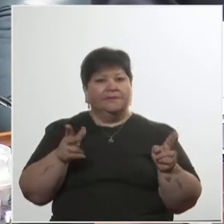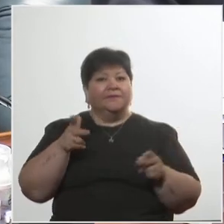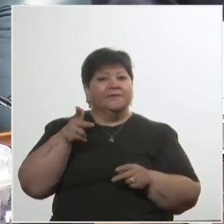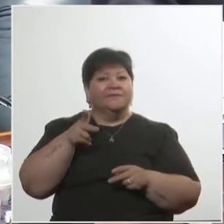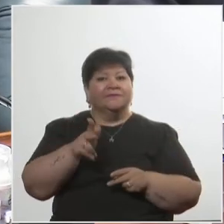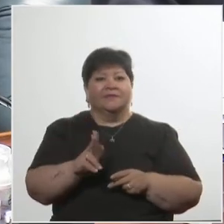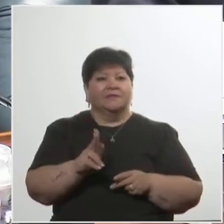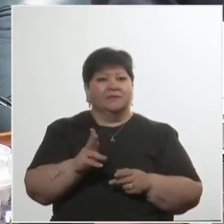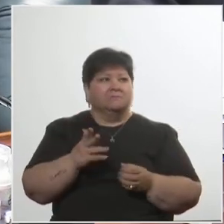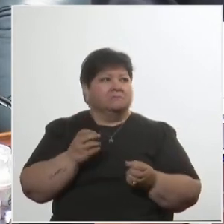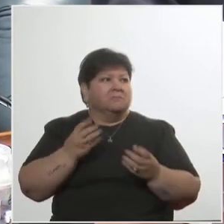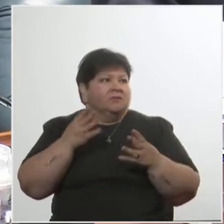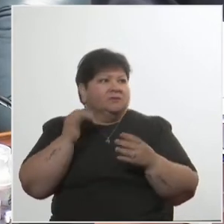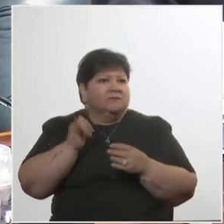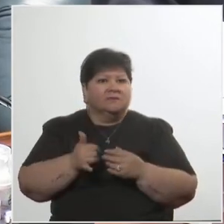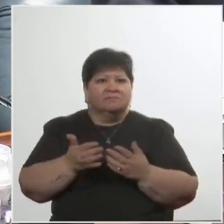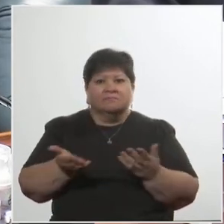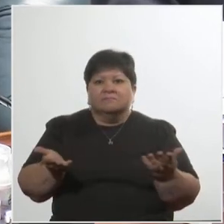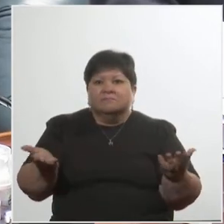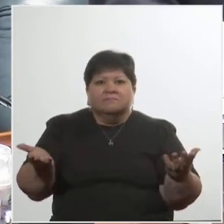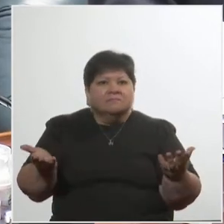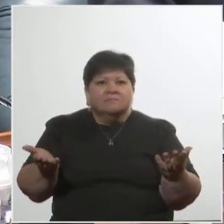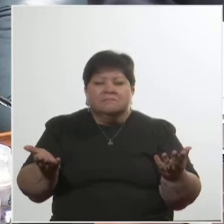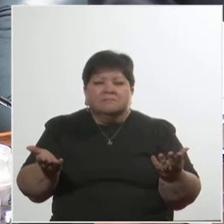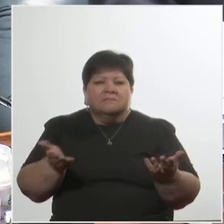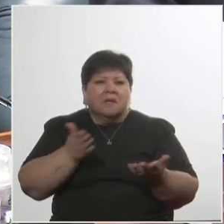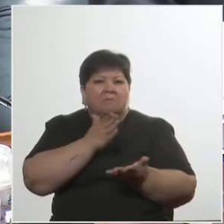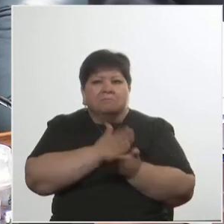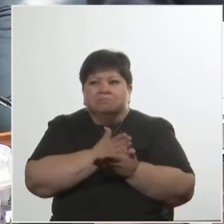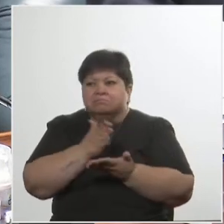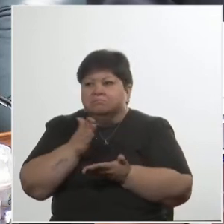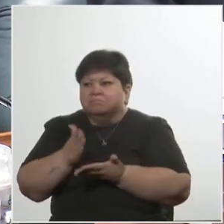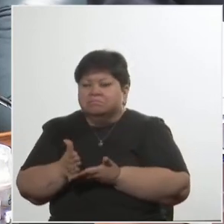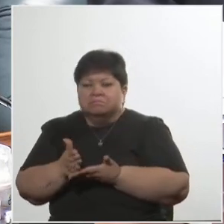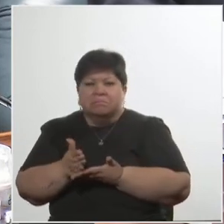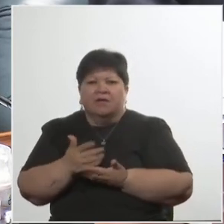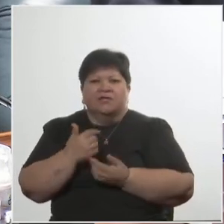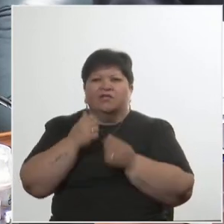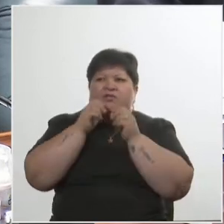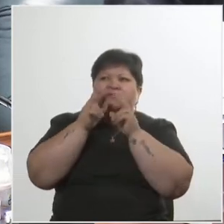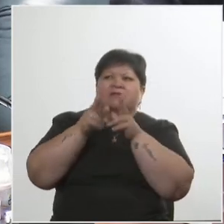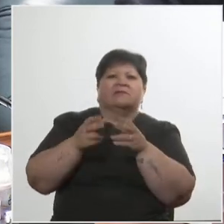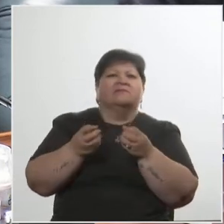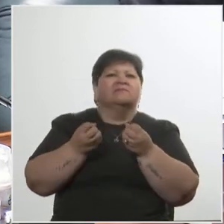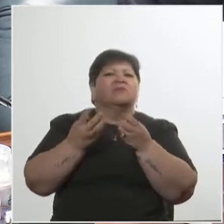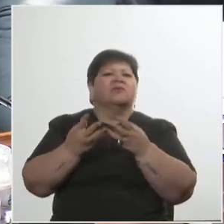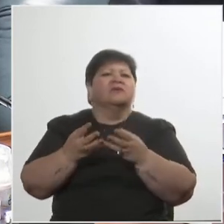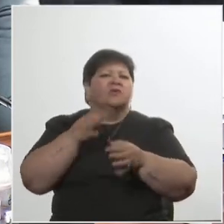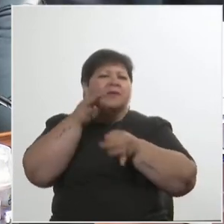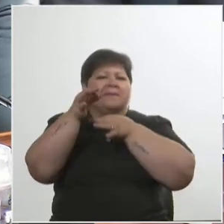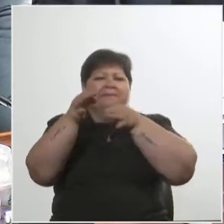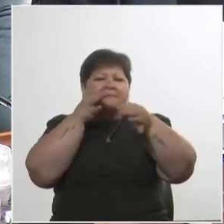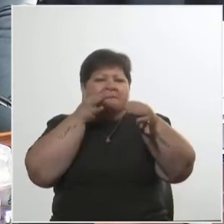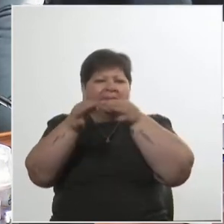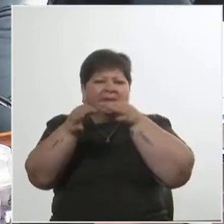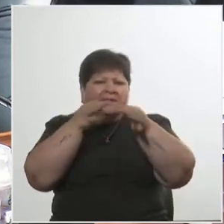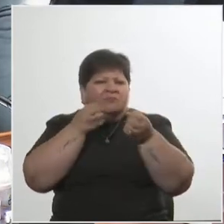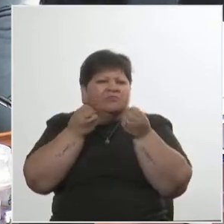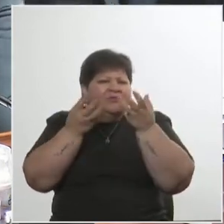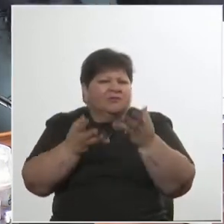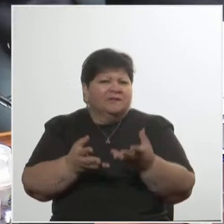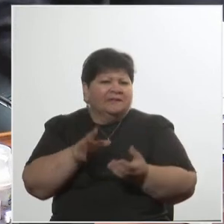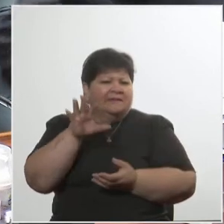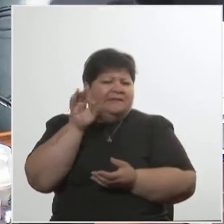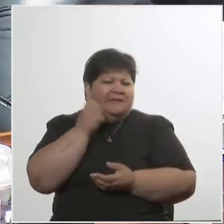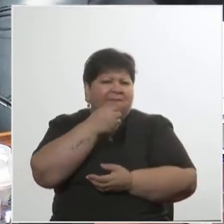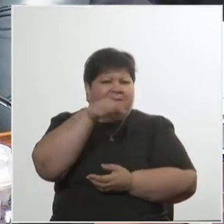sin razón de ser determinada no se ha dicho una razón de fondo porque se elige el